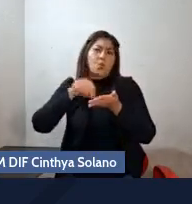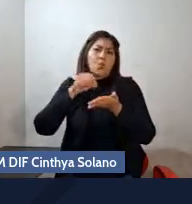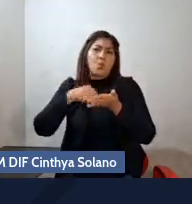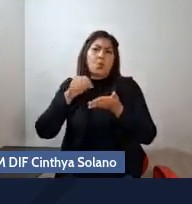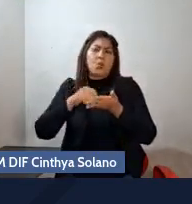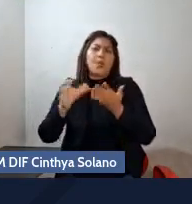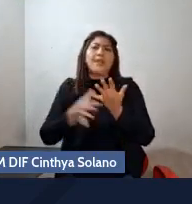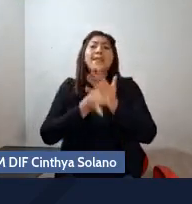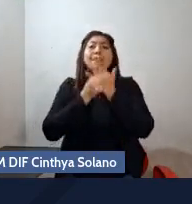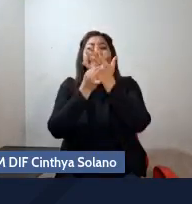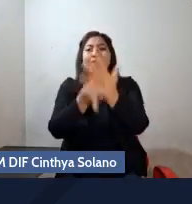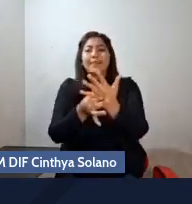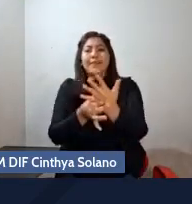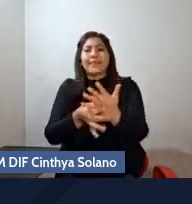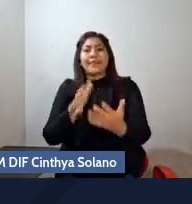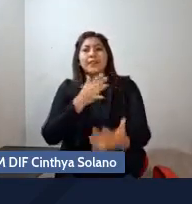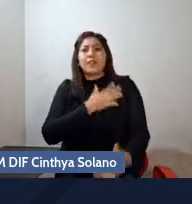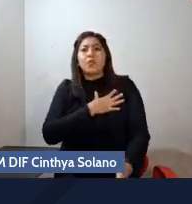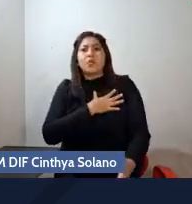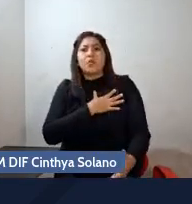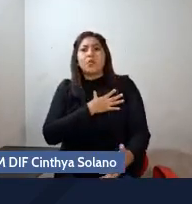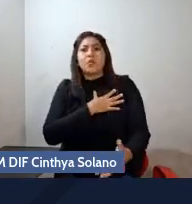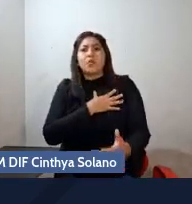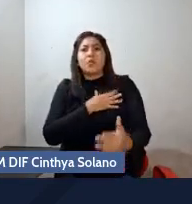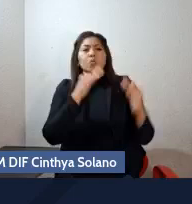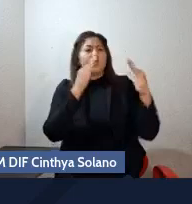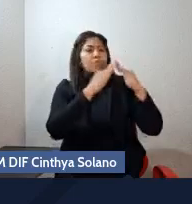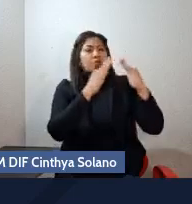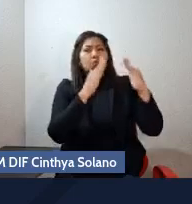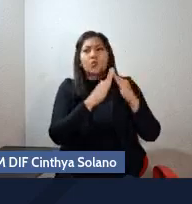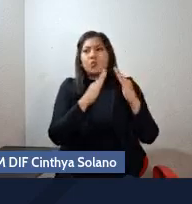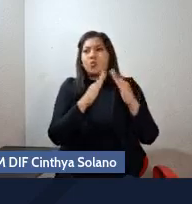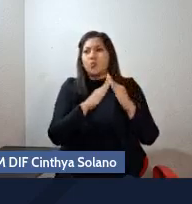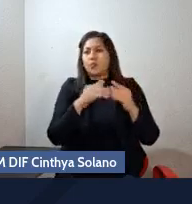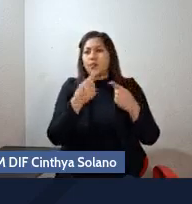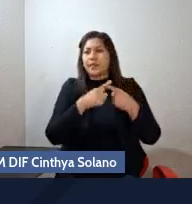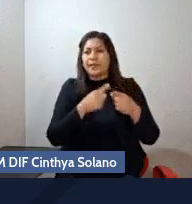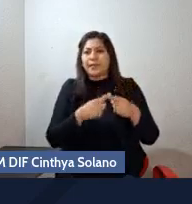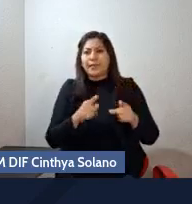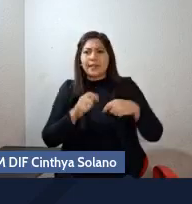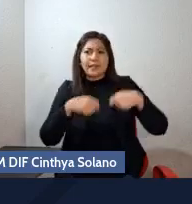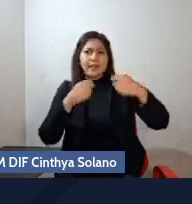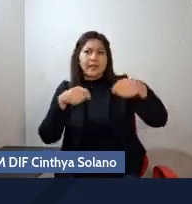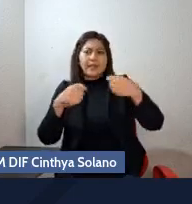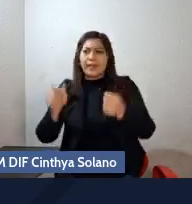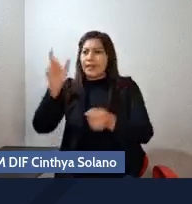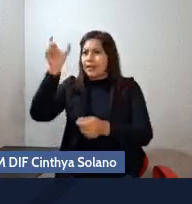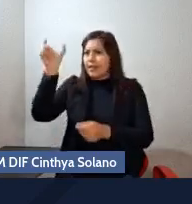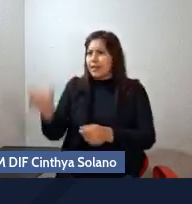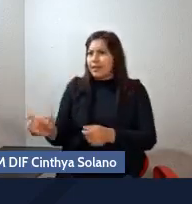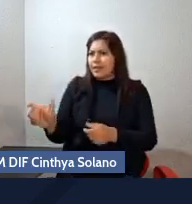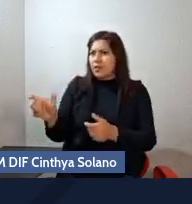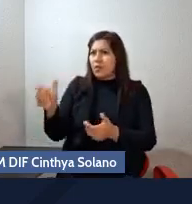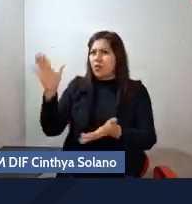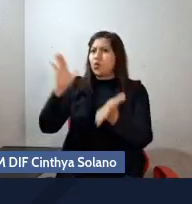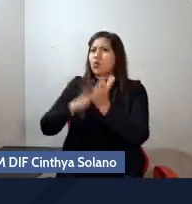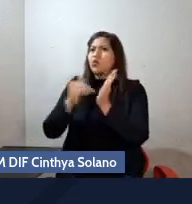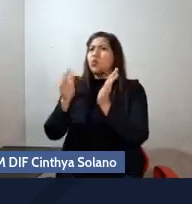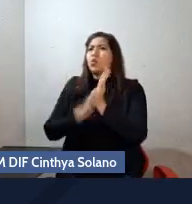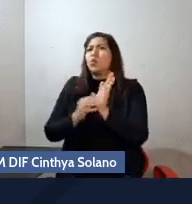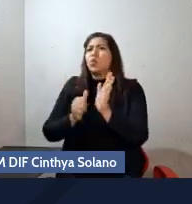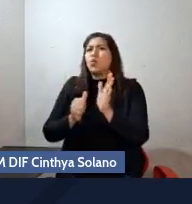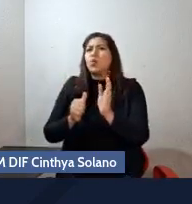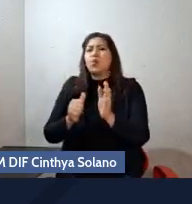dispongo de mis bienes y se las dejo a fulano de tal, ese es un documento privado que como tal